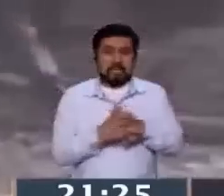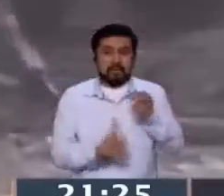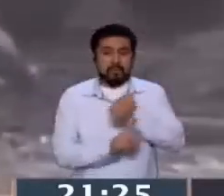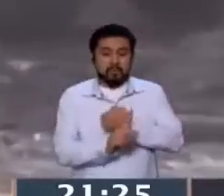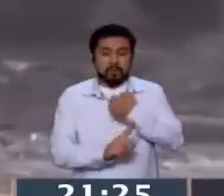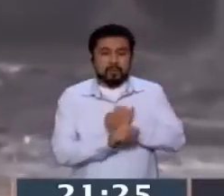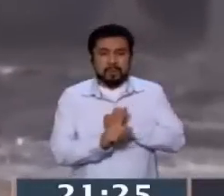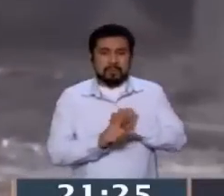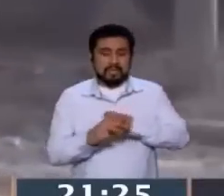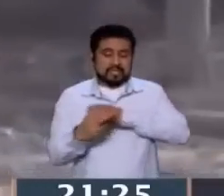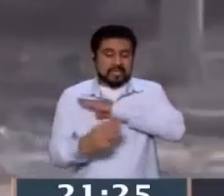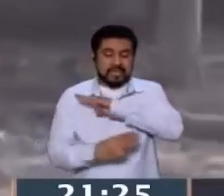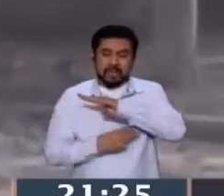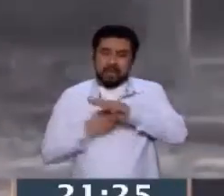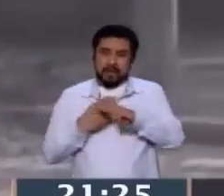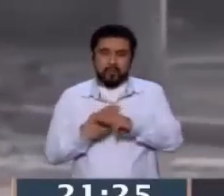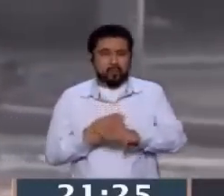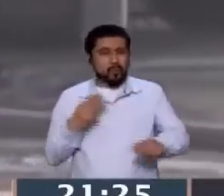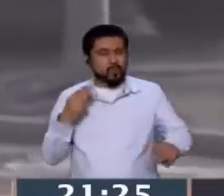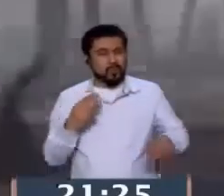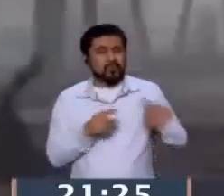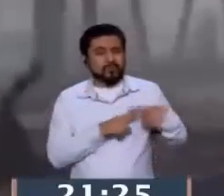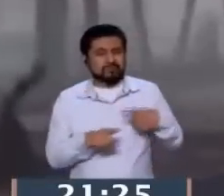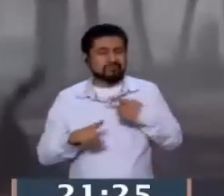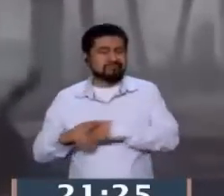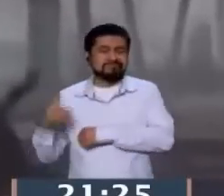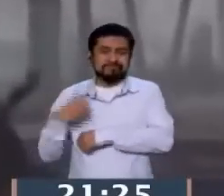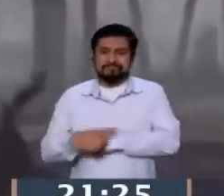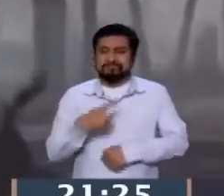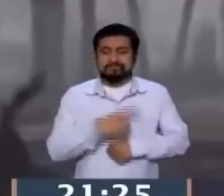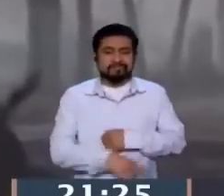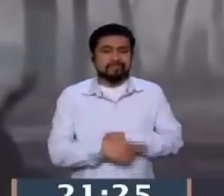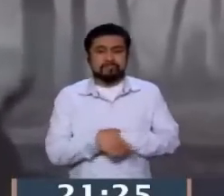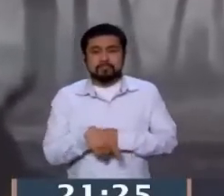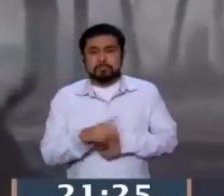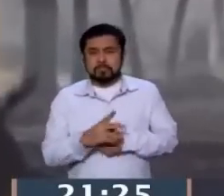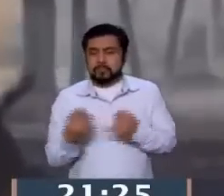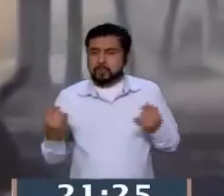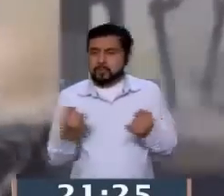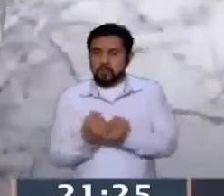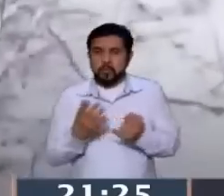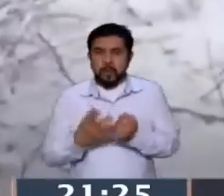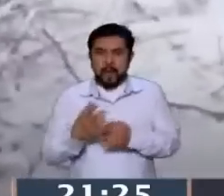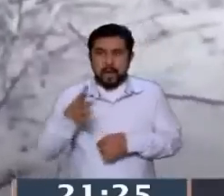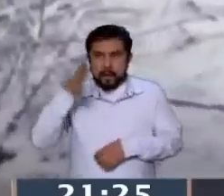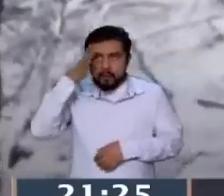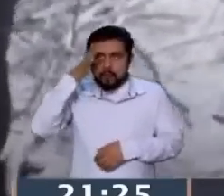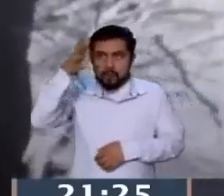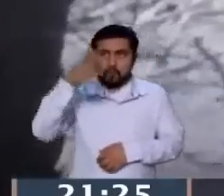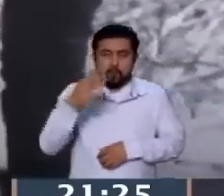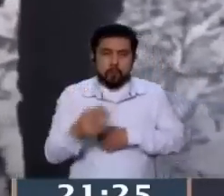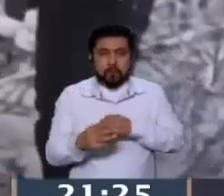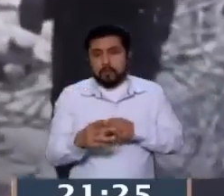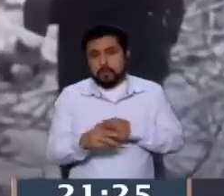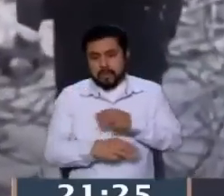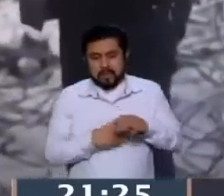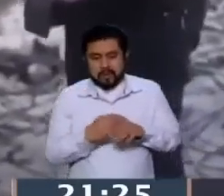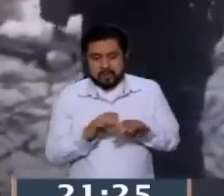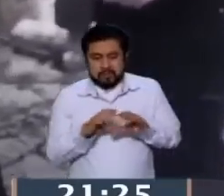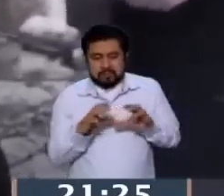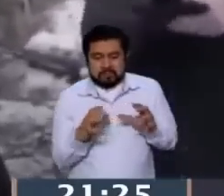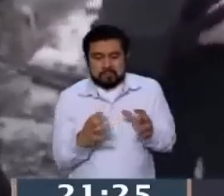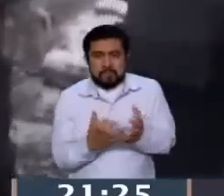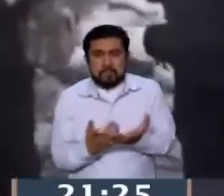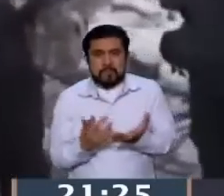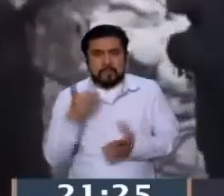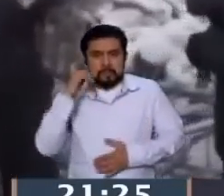geopolítica y la economía global sino que además pone en zozobra el futuro del planeta de acuerdo con la Organización de las Naciones